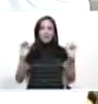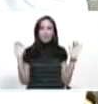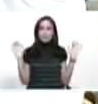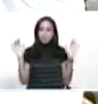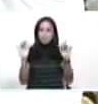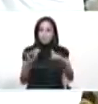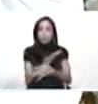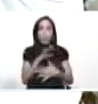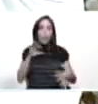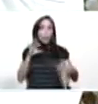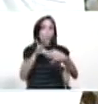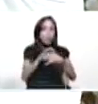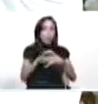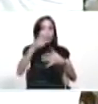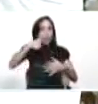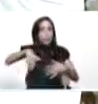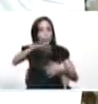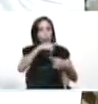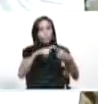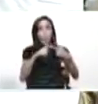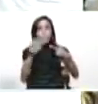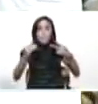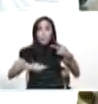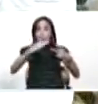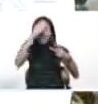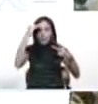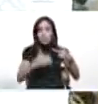en unión cívico-militar, Diosdado.